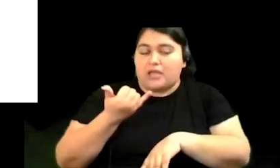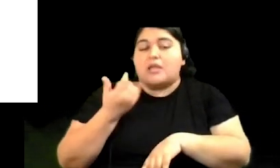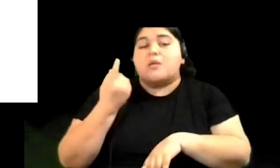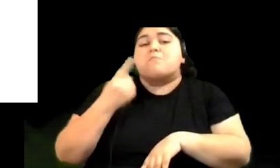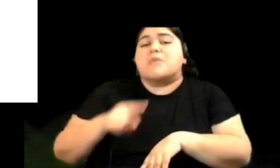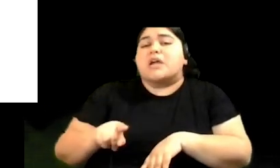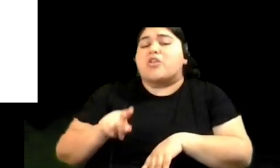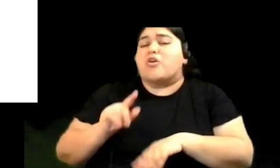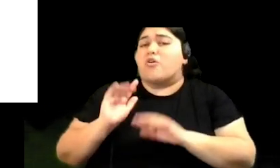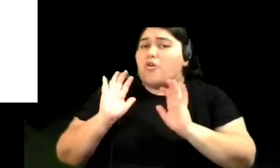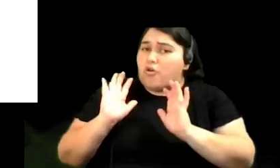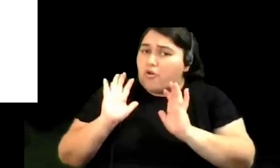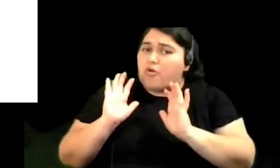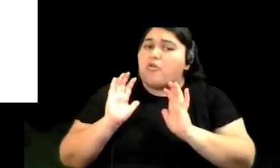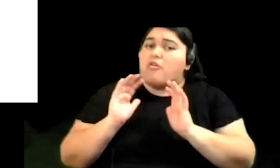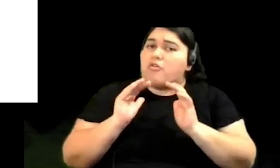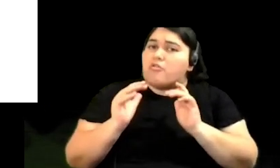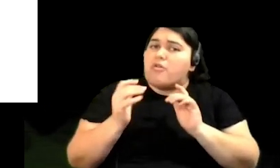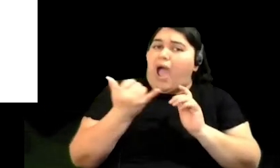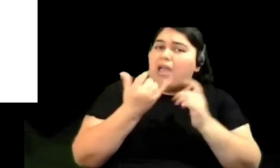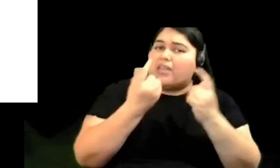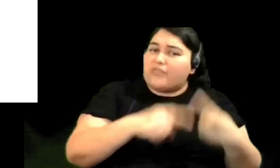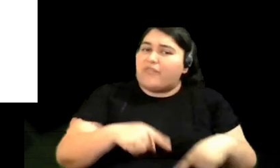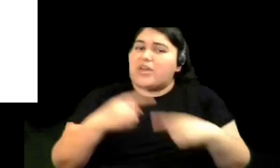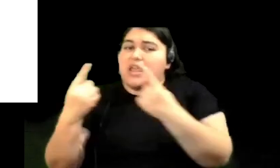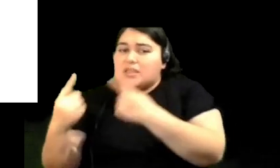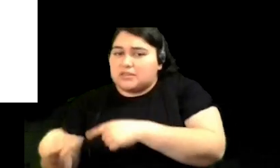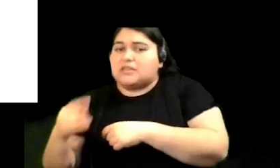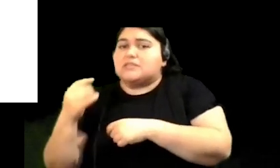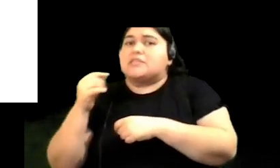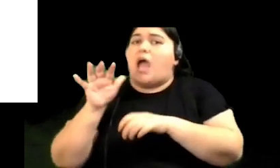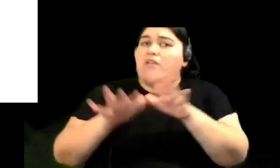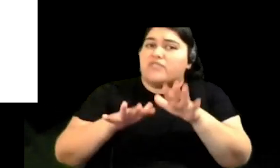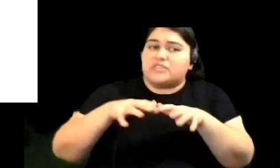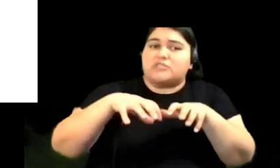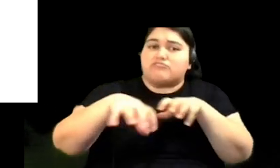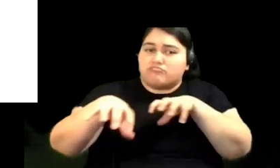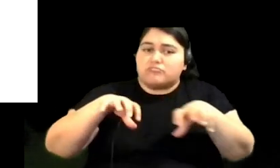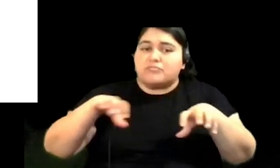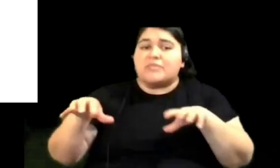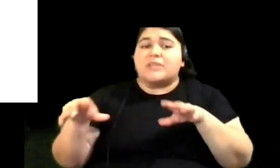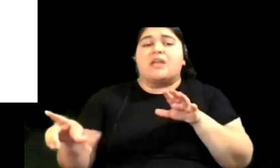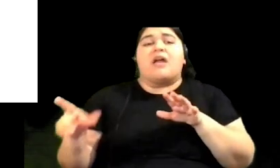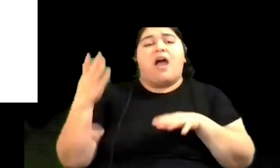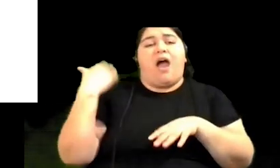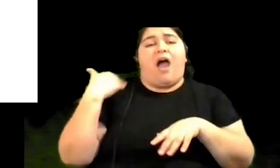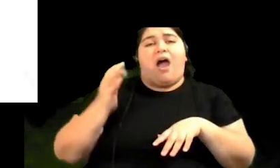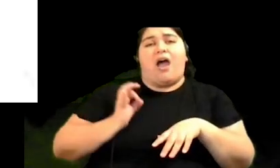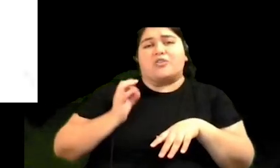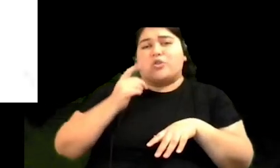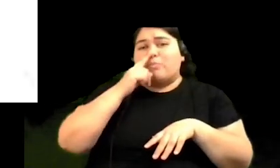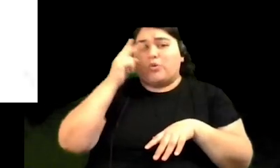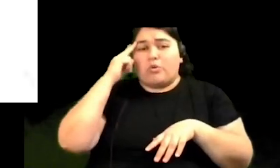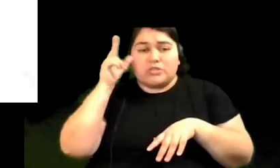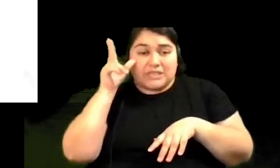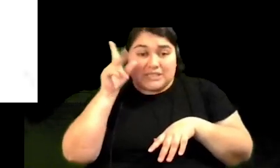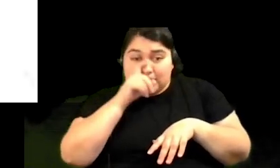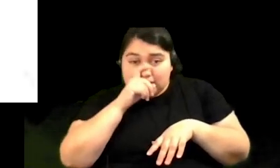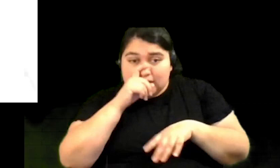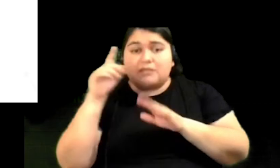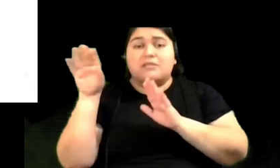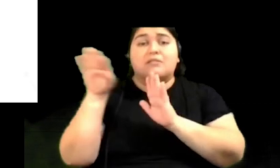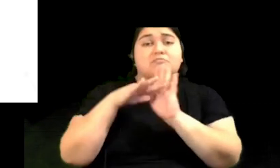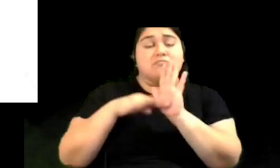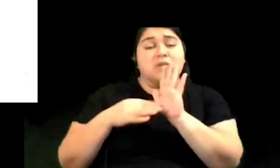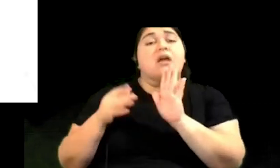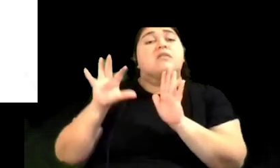pero también son diferenciadas. Ello ya había surgido el protocolo de Kioto, año 87, con respecto a que la Convención Marco de Naciones